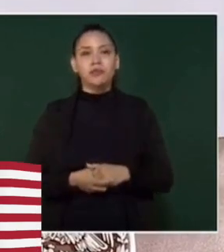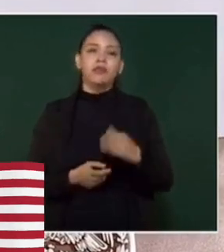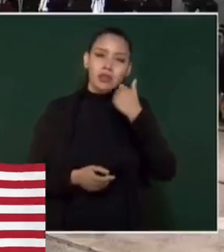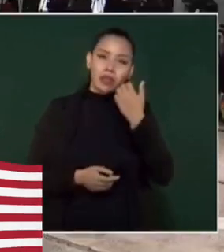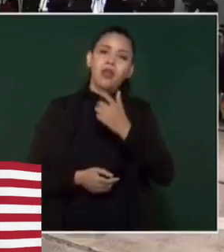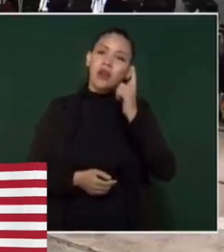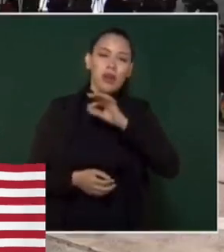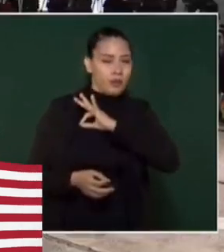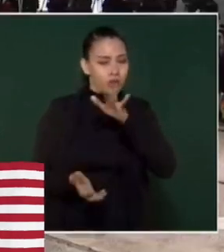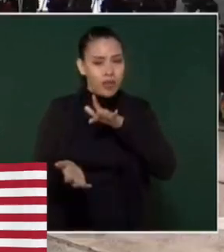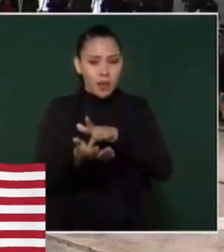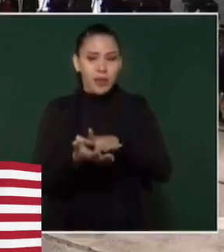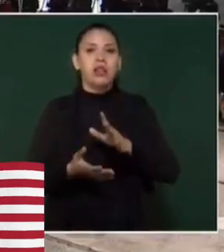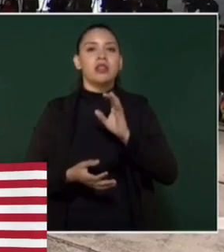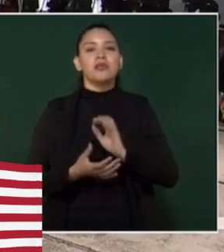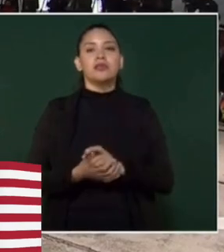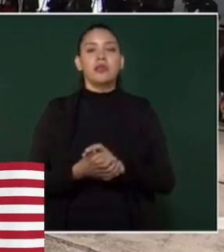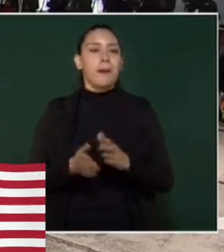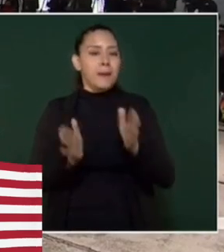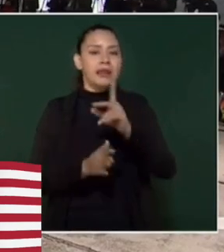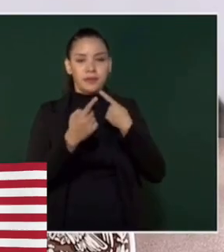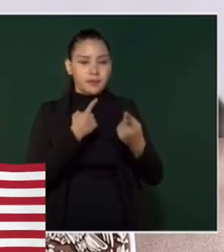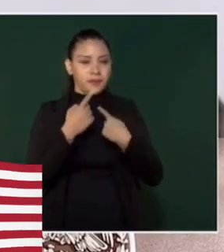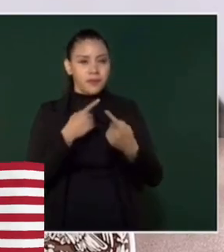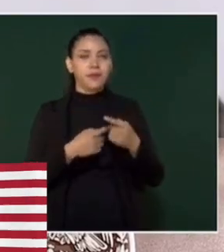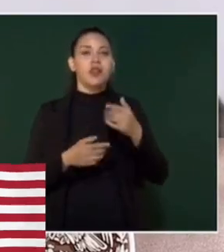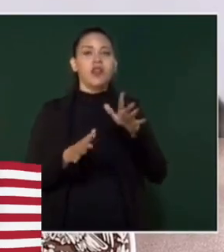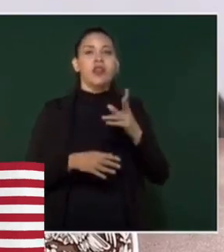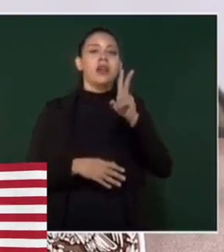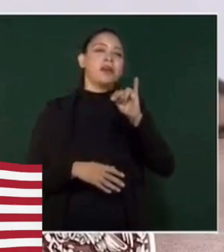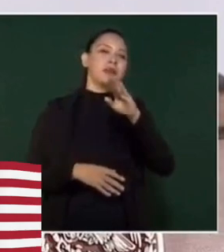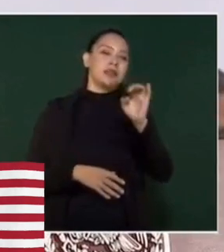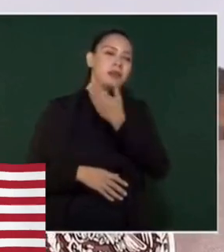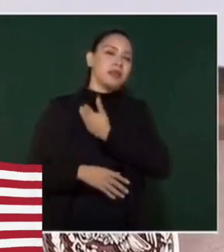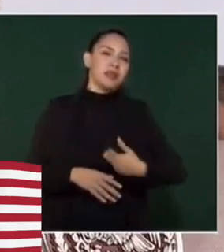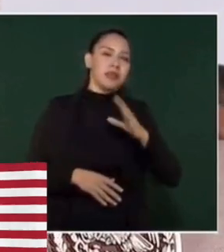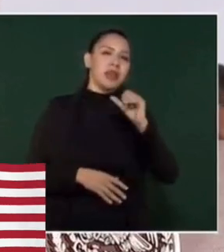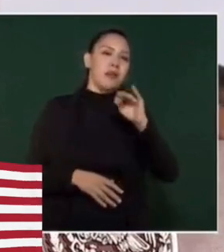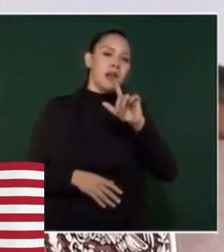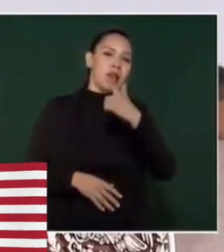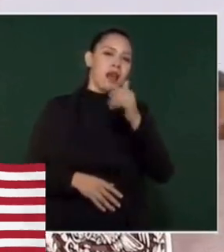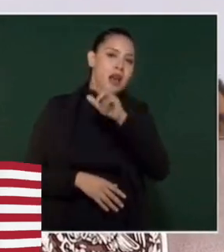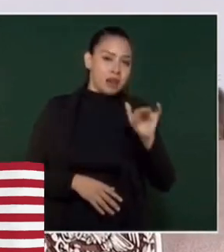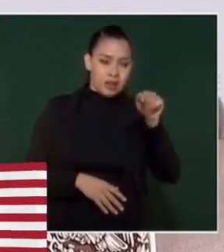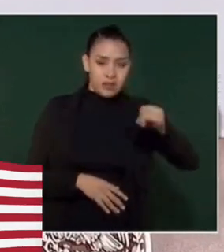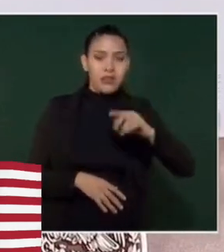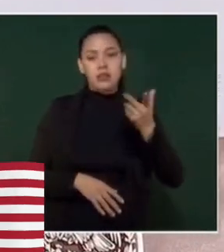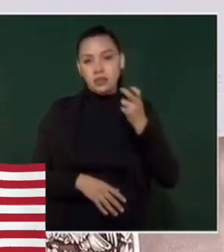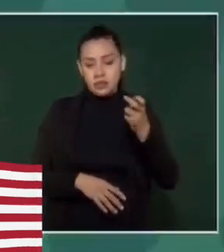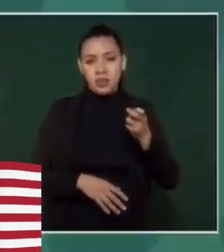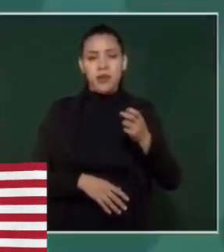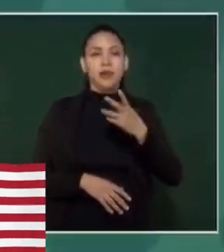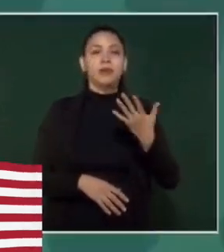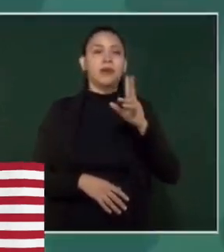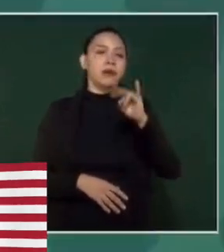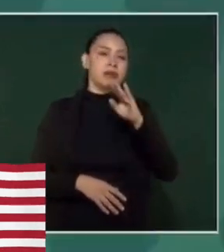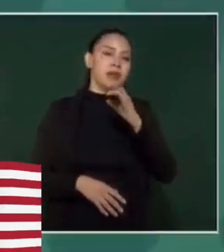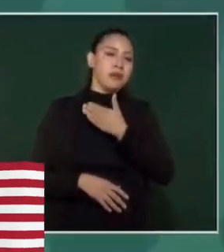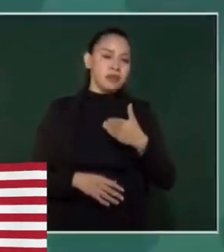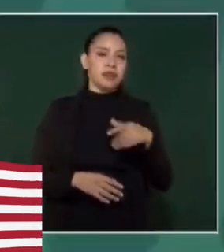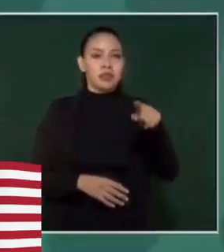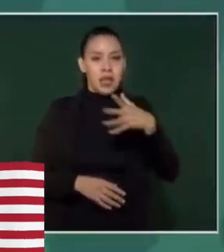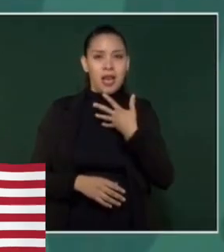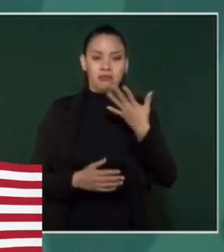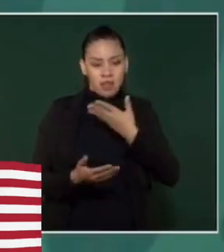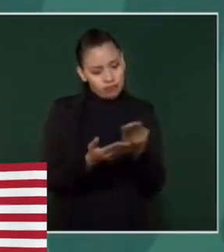invierta en planes de desarrollo. La vicepresidenta Kamala Harris tiene a su cargo lo de los planes de